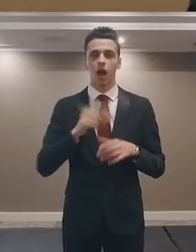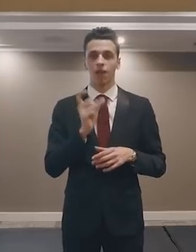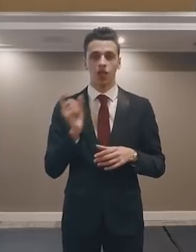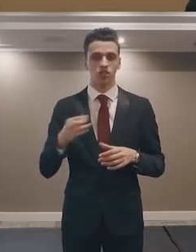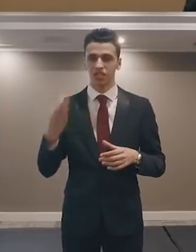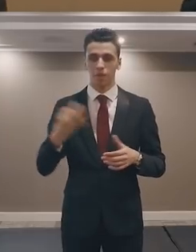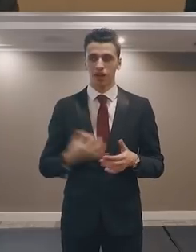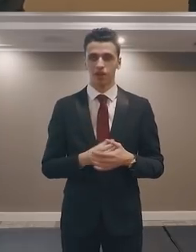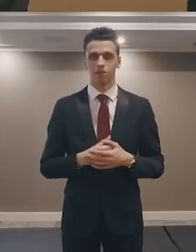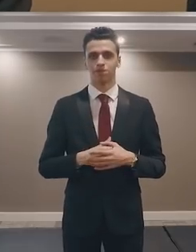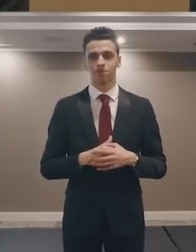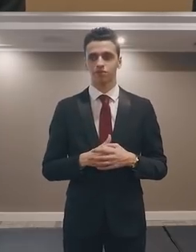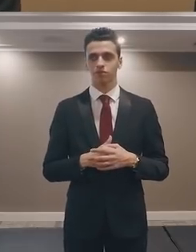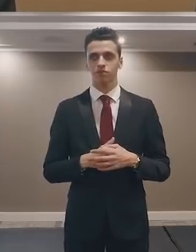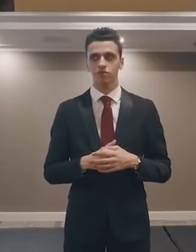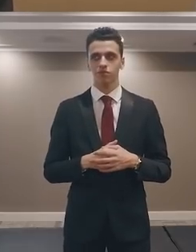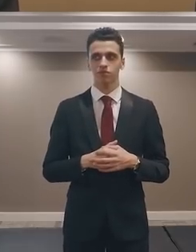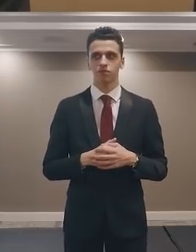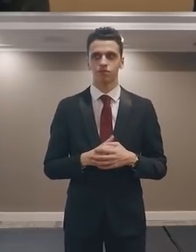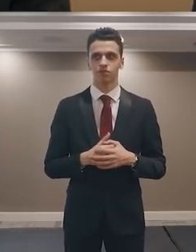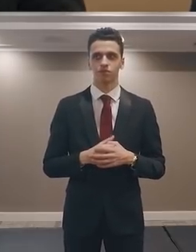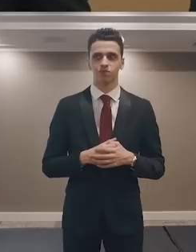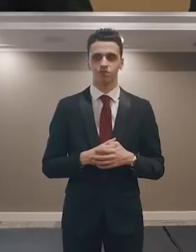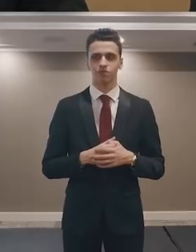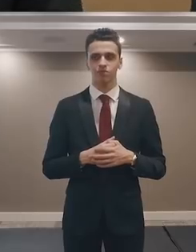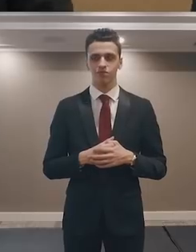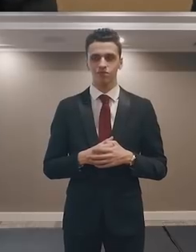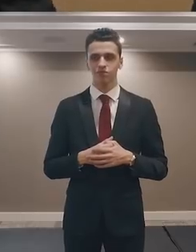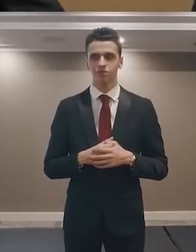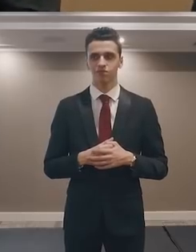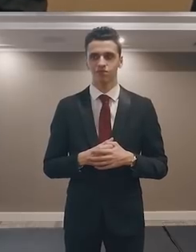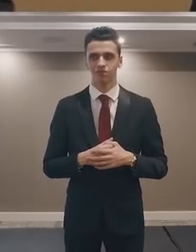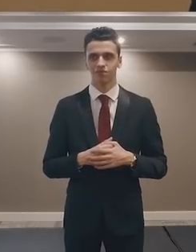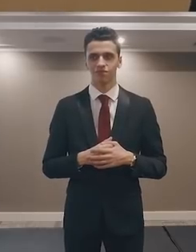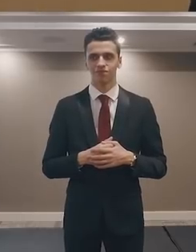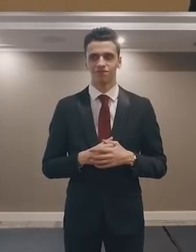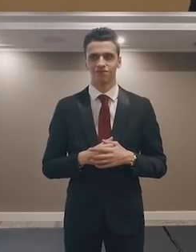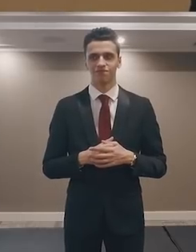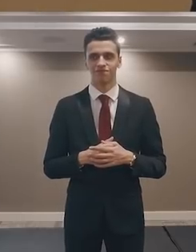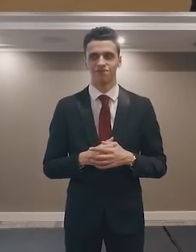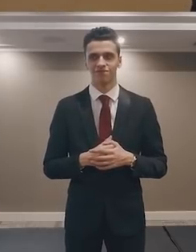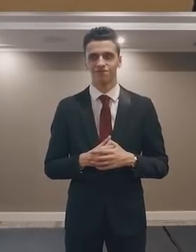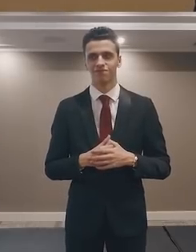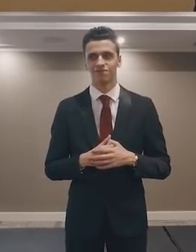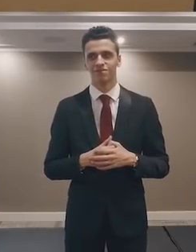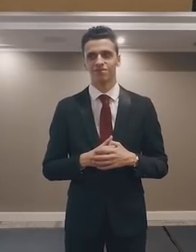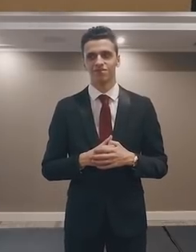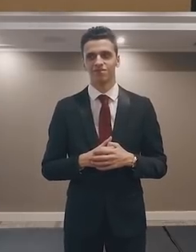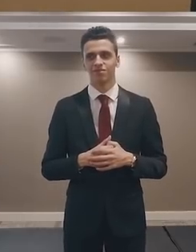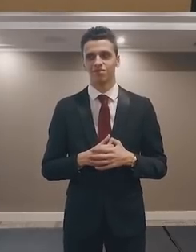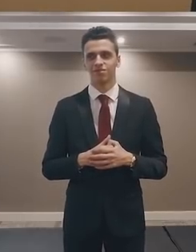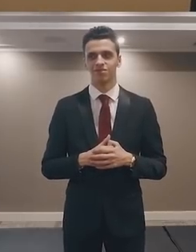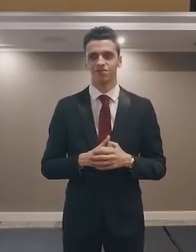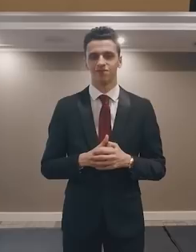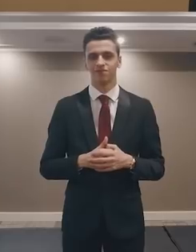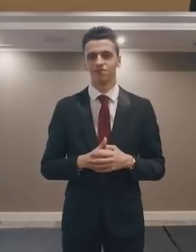increíbles próximamente nos van a llevar te van a llevar a comprar el pan montados en tiras el movilización aplicación y te lleva esto ya no sé dónde va acabar esto